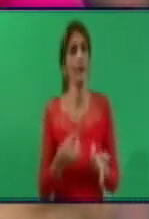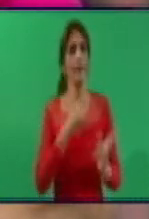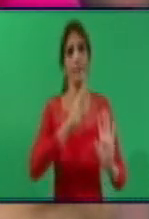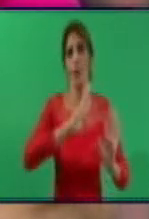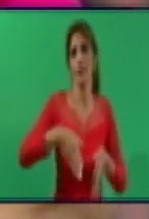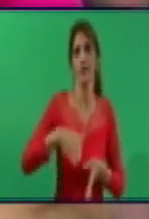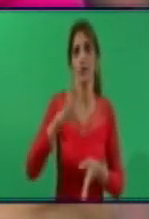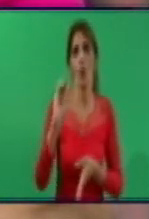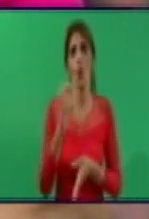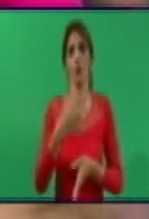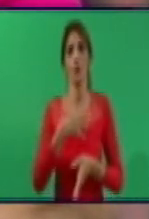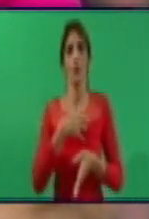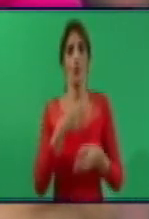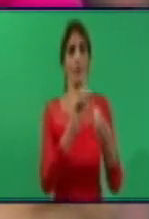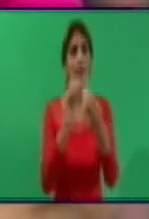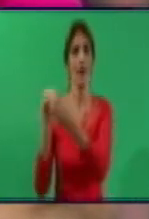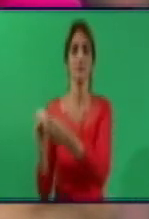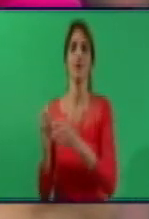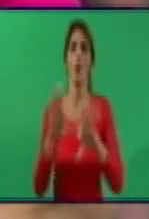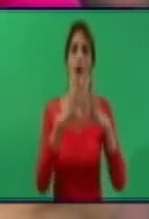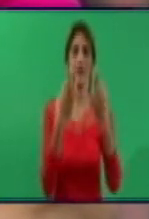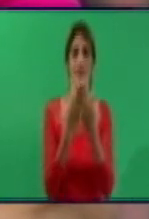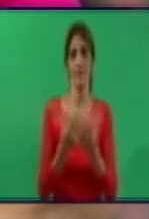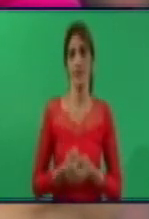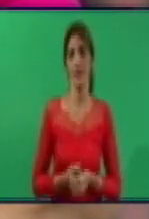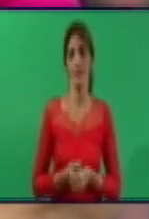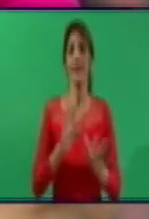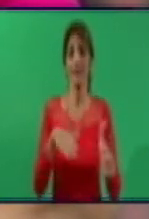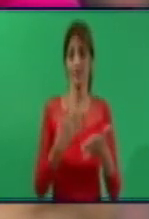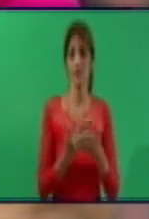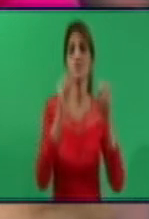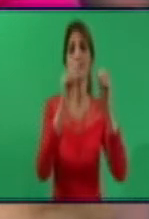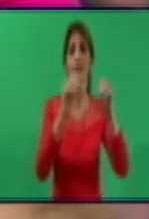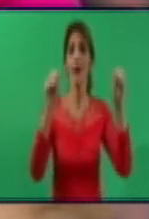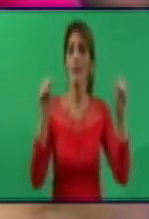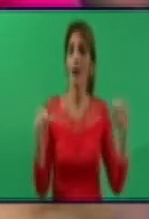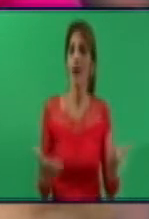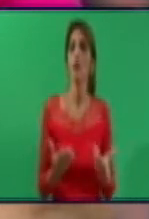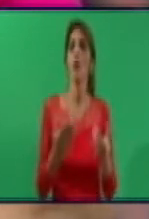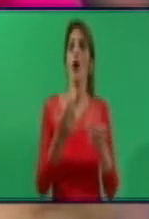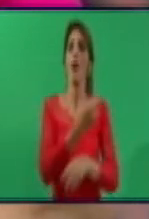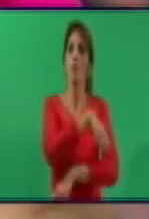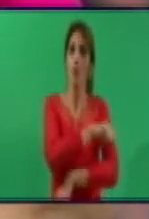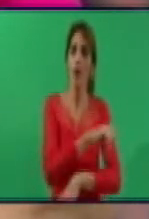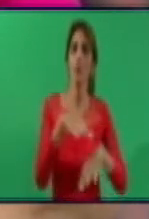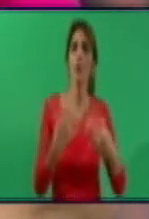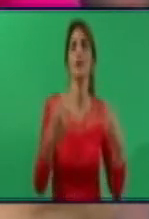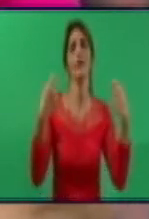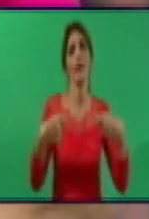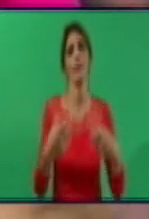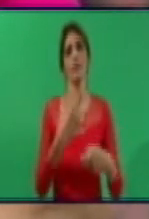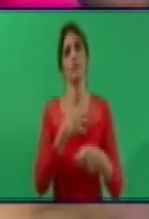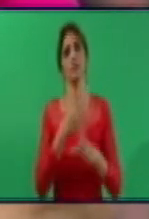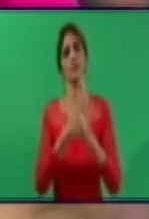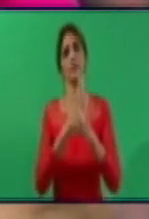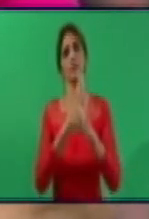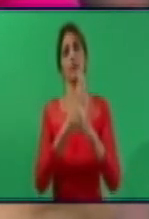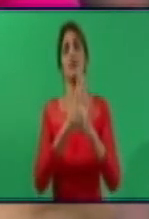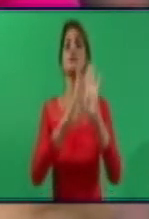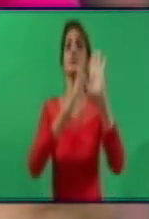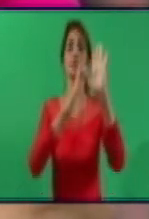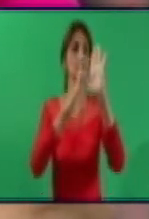la familia, contagiar a la familia. Entonces el llamado a la población es esto, a la disciplina. Nuestra población no es primera vez